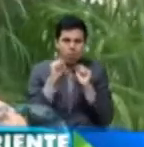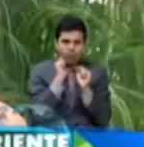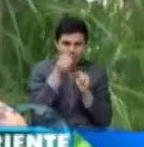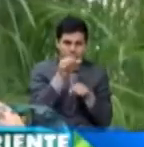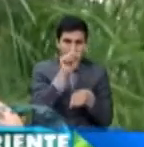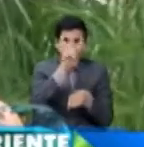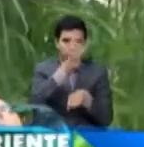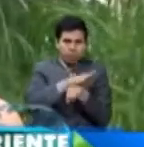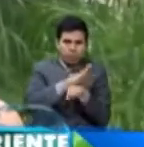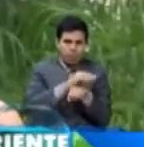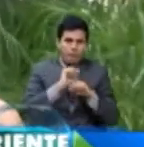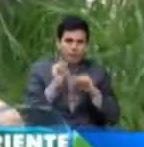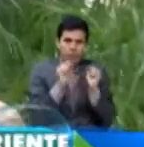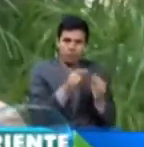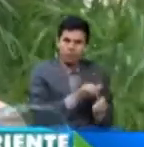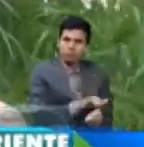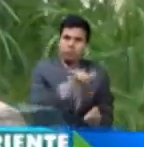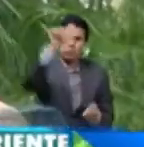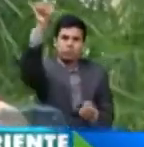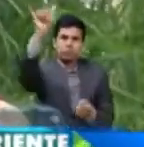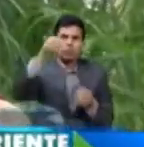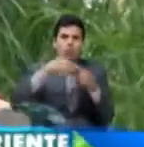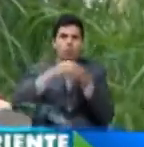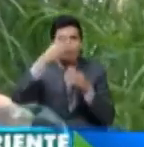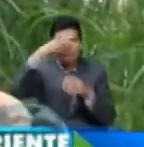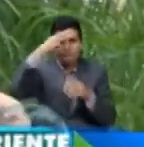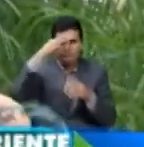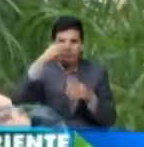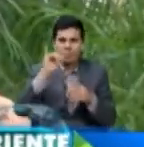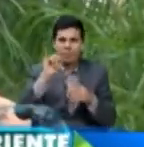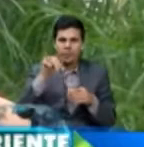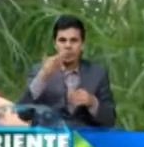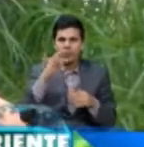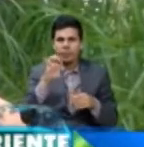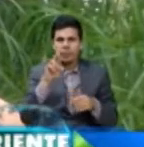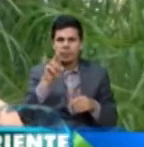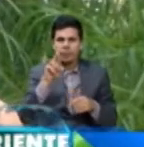las 4 de la tarde por una línea mexicana que es Interjet, sale